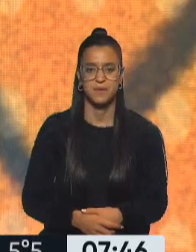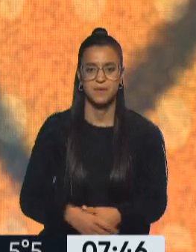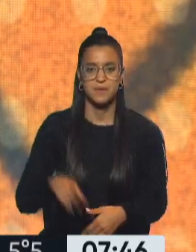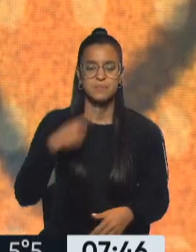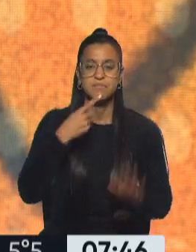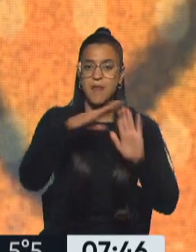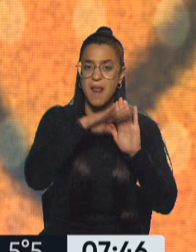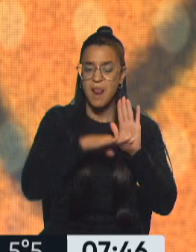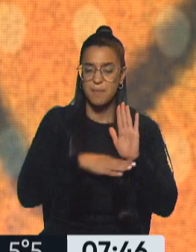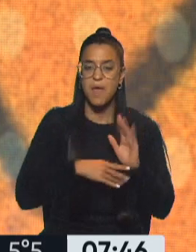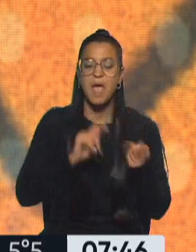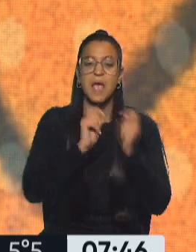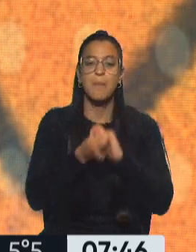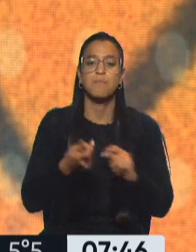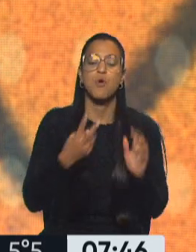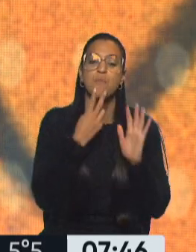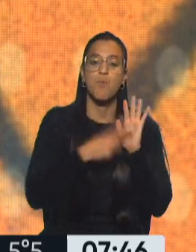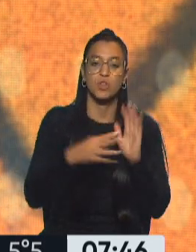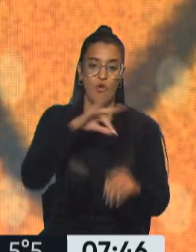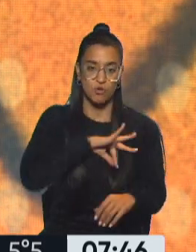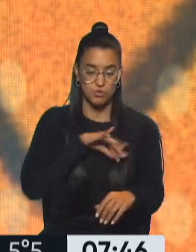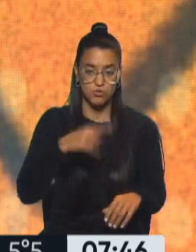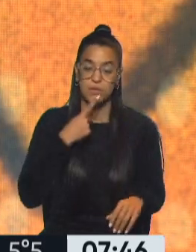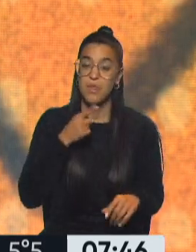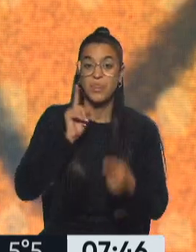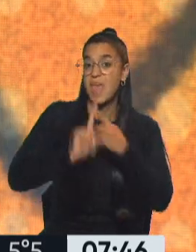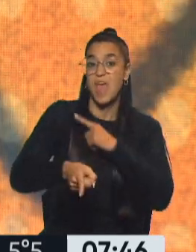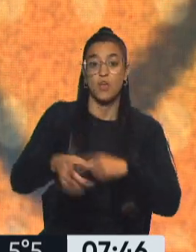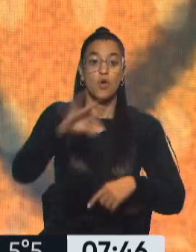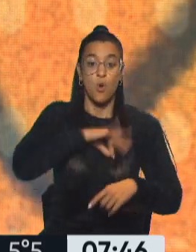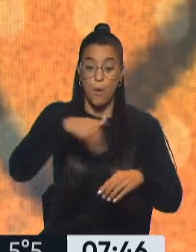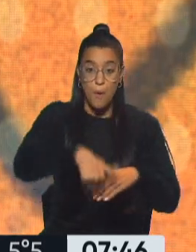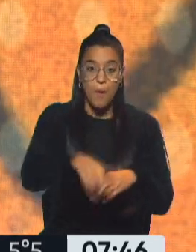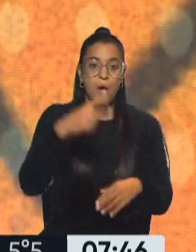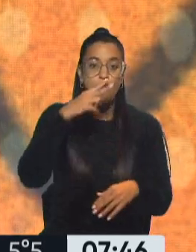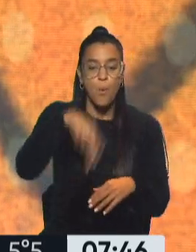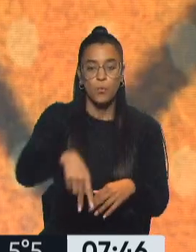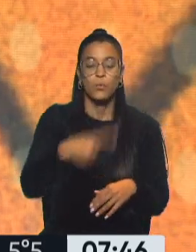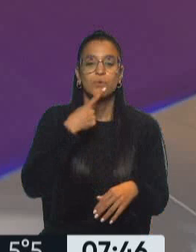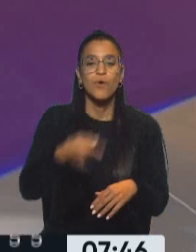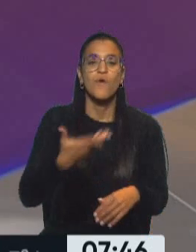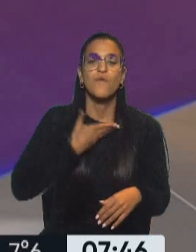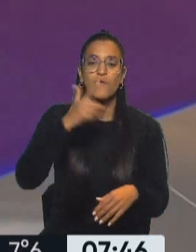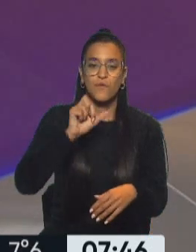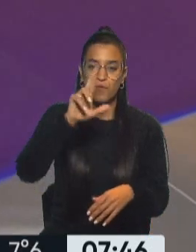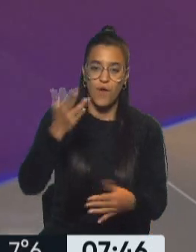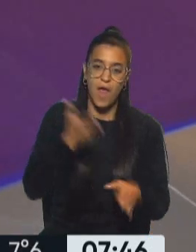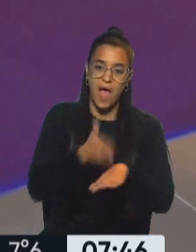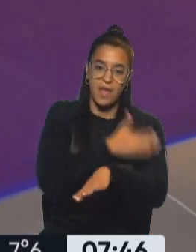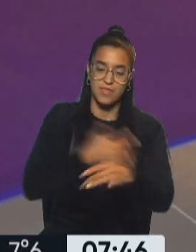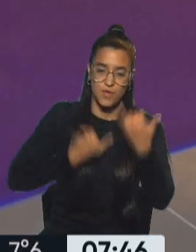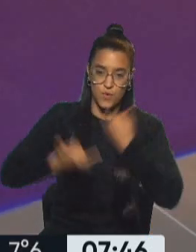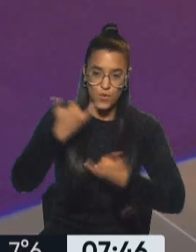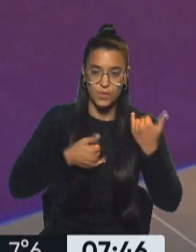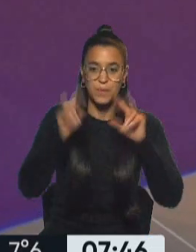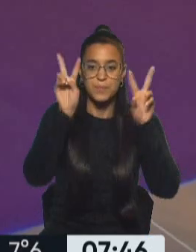Se reglamentaron los cambios en ganancias que van a impactar directamente en los sueldos al partir del mes de junio. Ya estamos con Florencia Barragán, que nos anticipaba el tema.